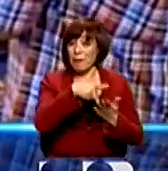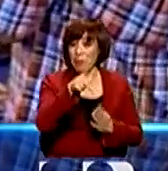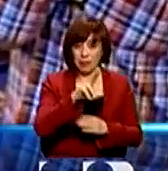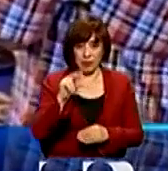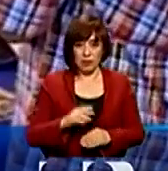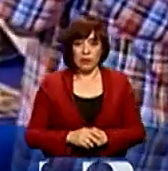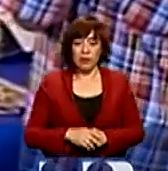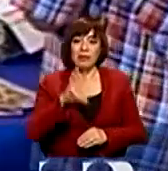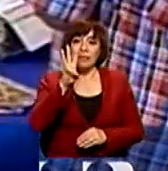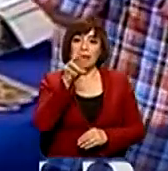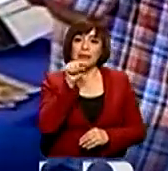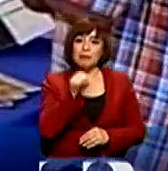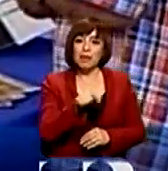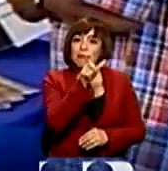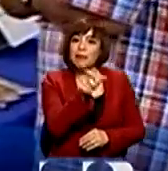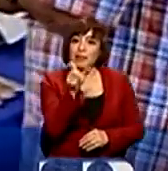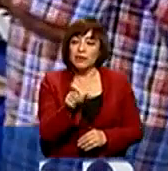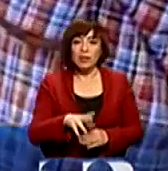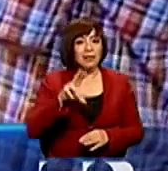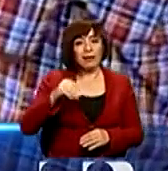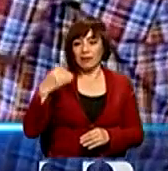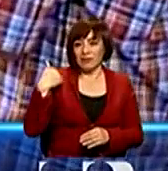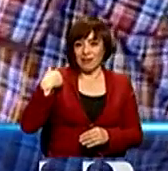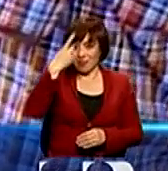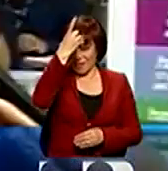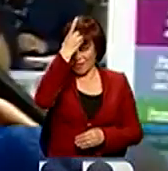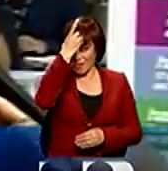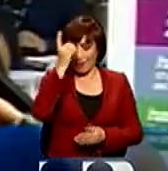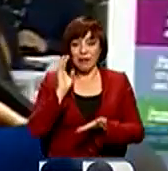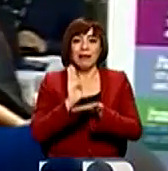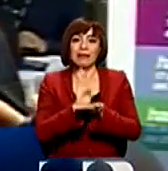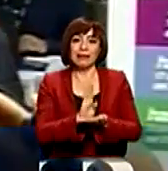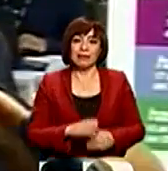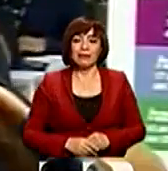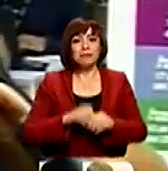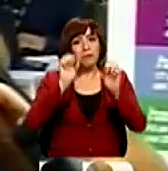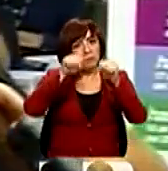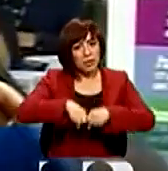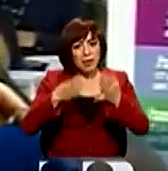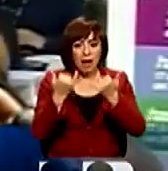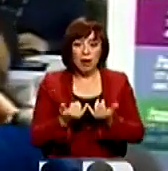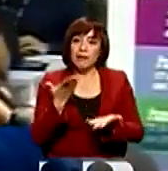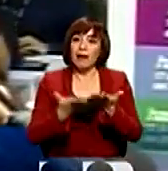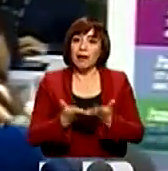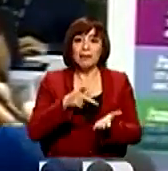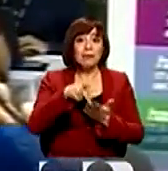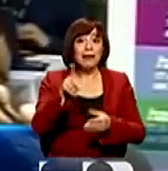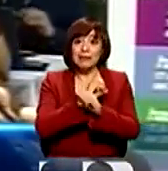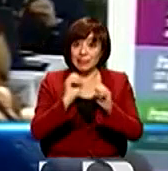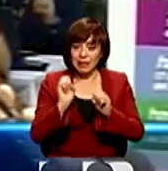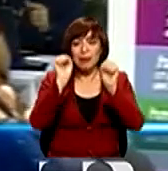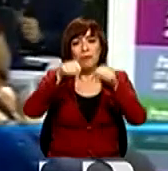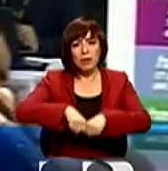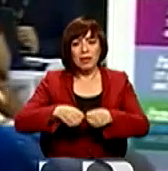a 6.000 empleadores que ya no tienen deudas pendientes con el IES. Ya se pueden acoger, que estaban en mora, ya se pueden acoger a todos